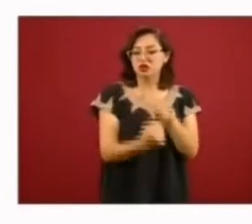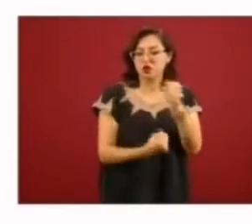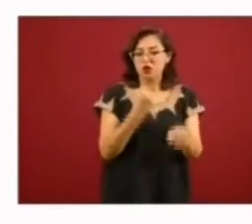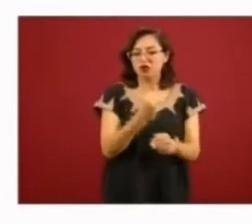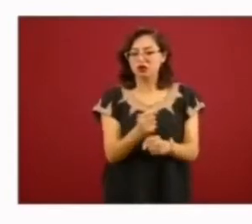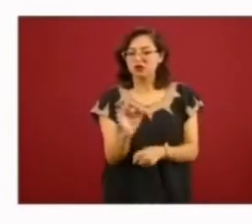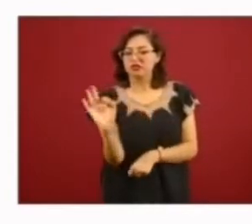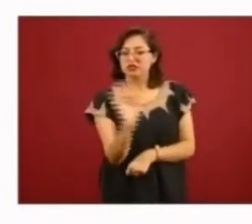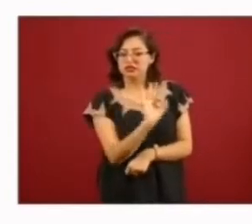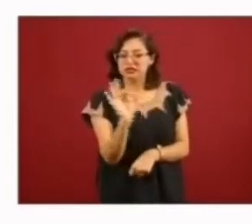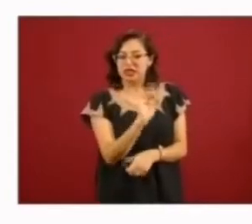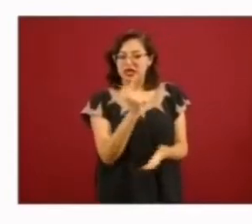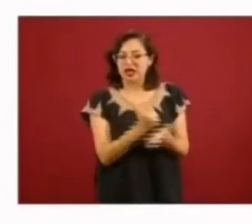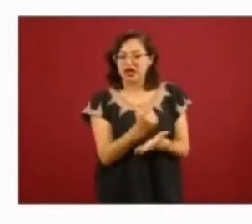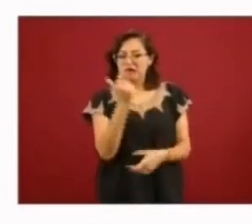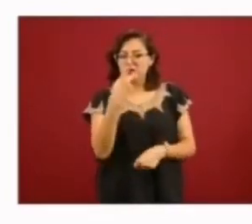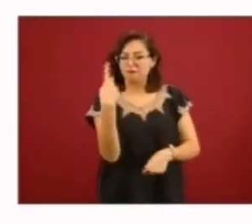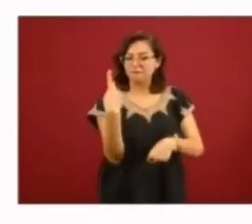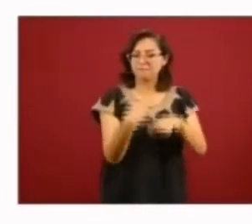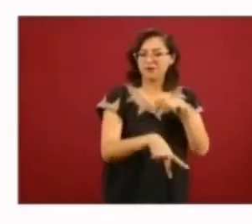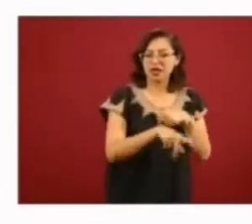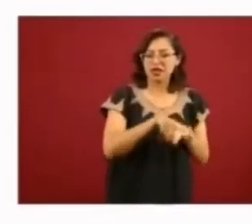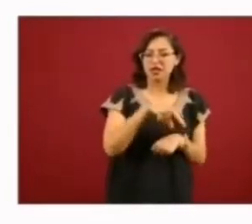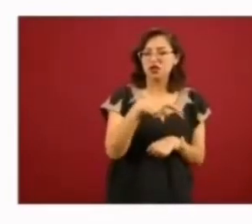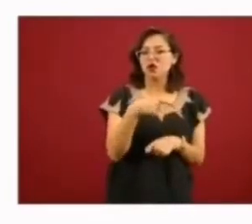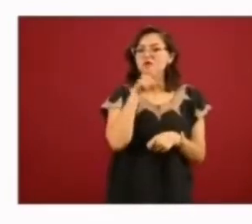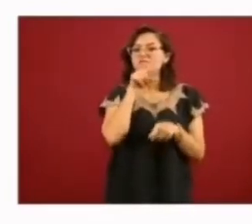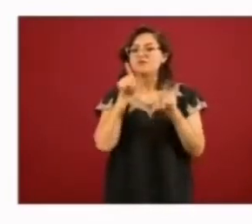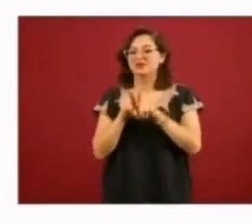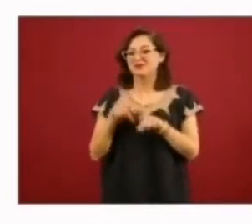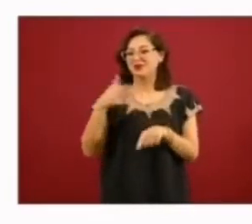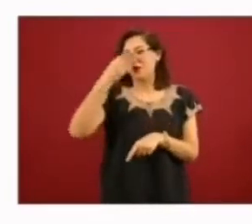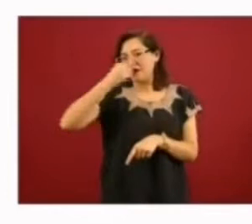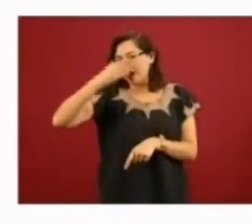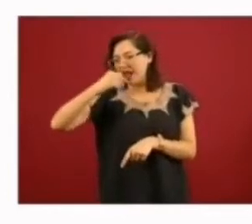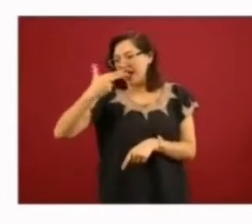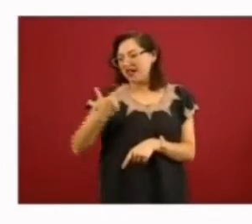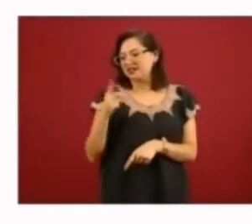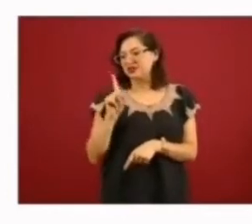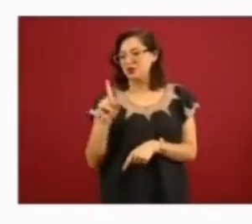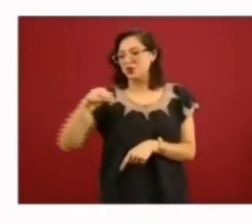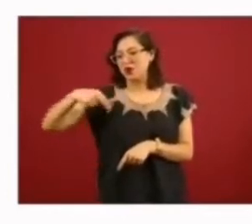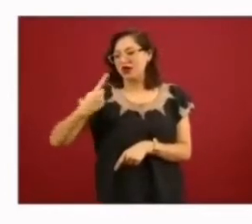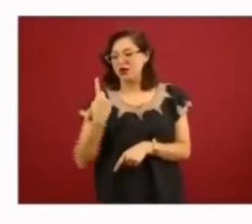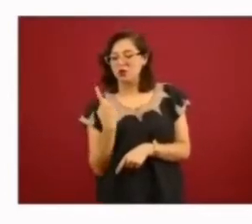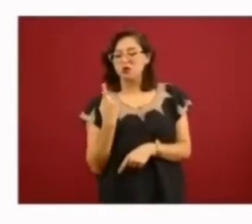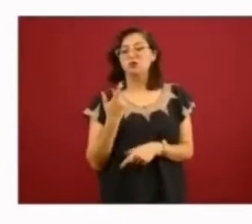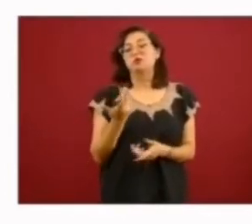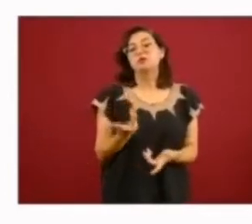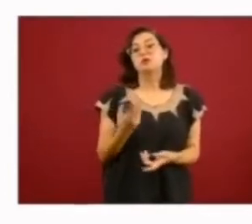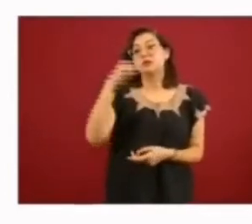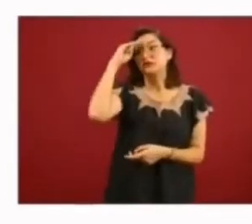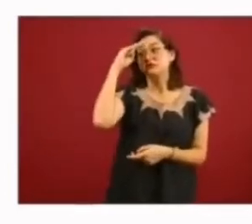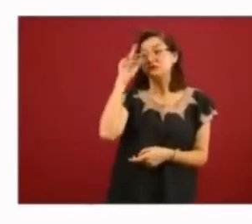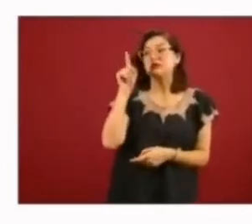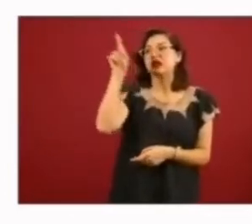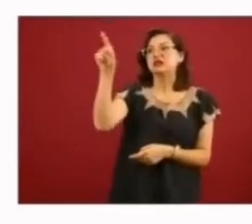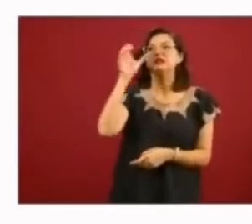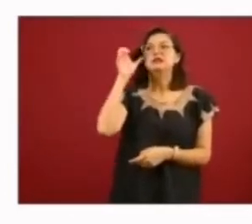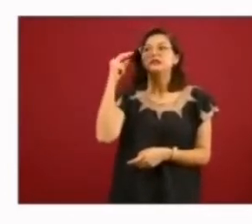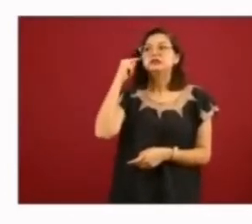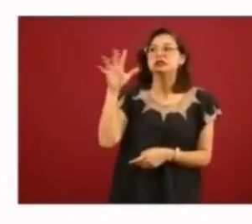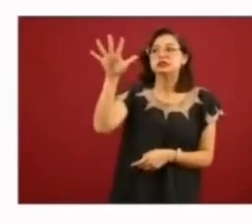como un grupo de riesgo, igual que los consideramos para la influenza. Eso lo dijimos en un momento en donde la epidemia solo estaba en China y no había